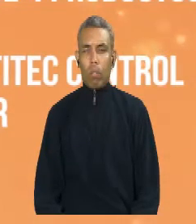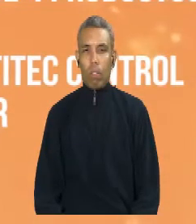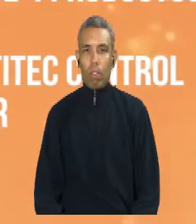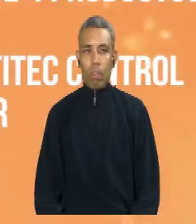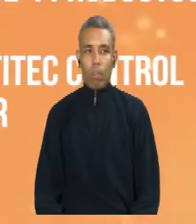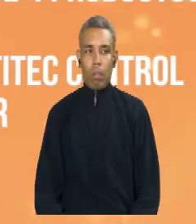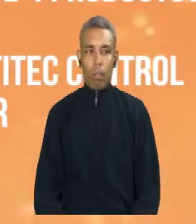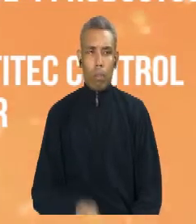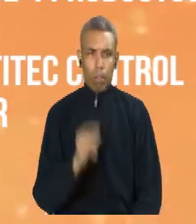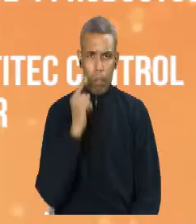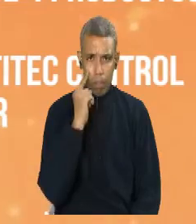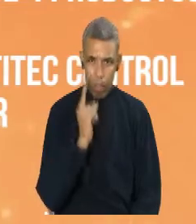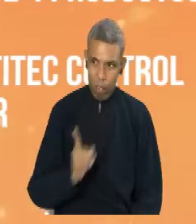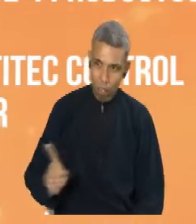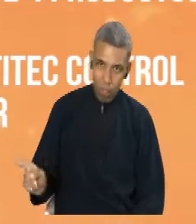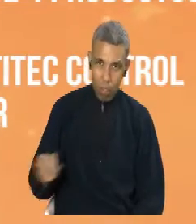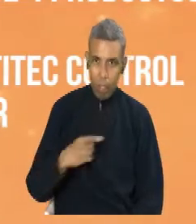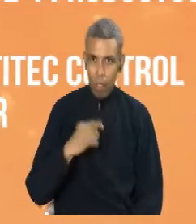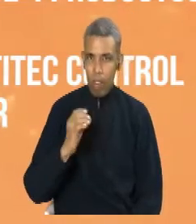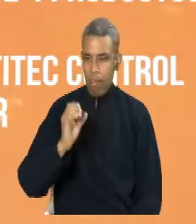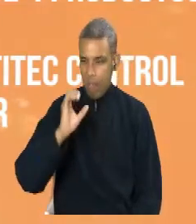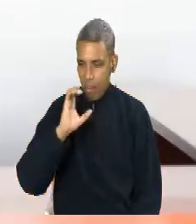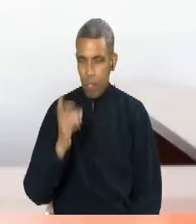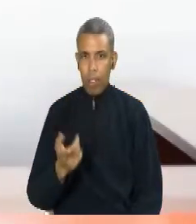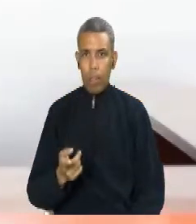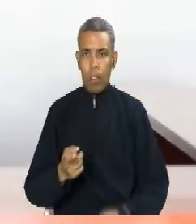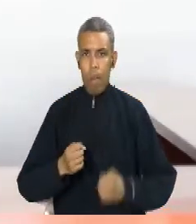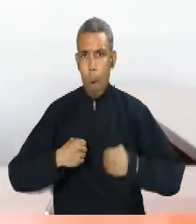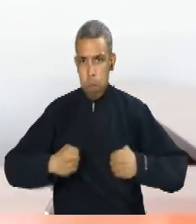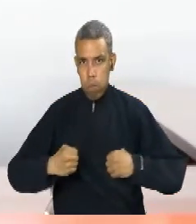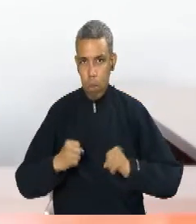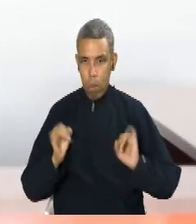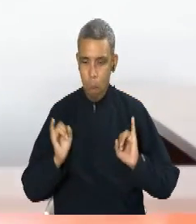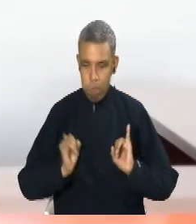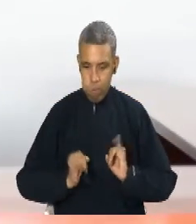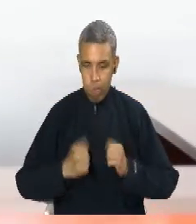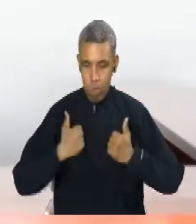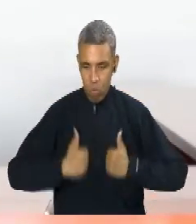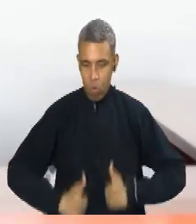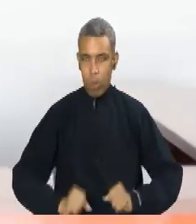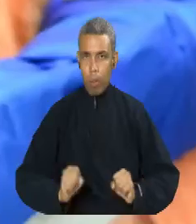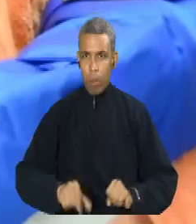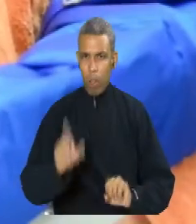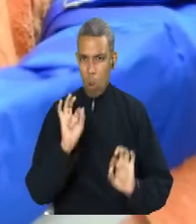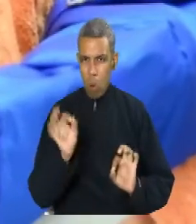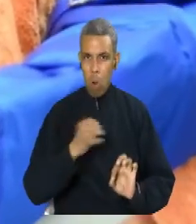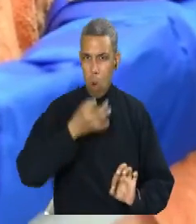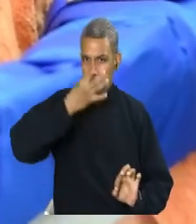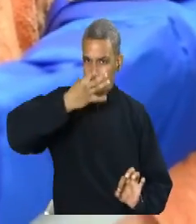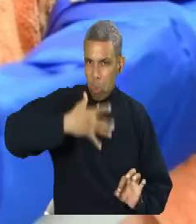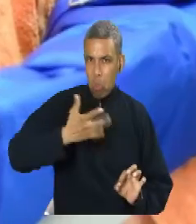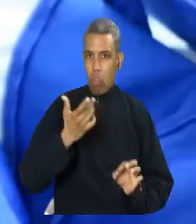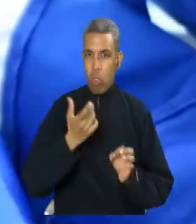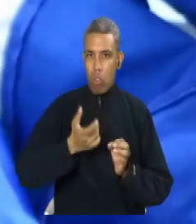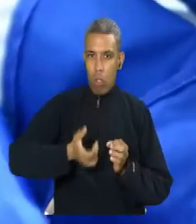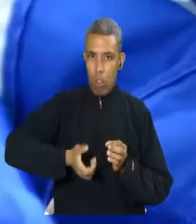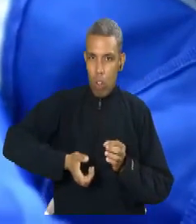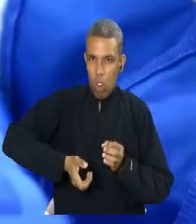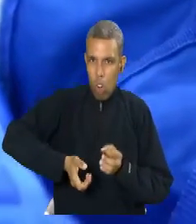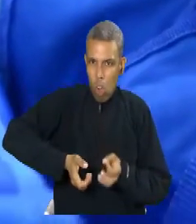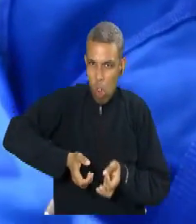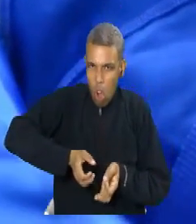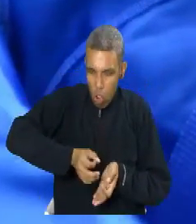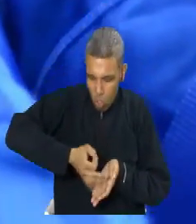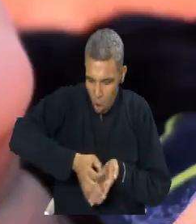como malteadas quema grasa y también es que lo van a ayudar a desintoxicar su cuerpo además encontrará una amplia variedad